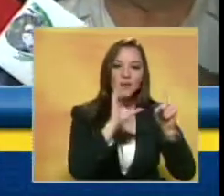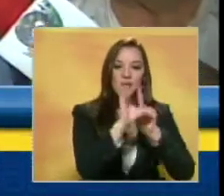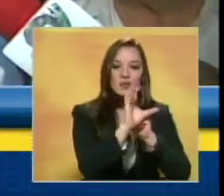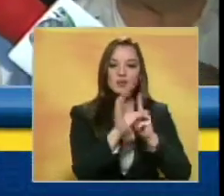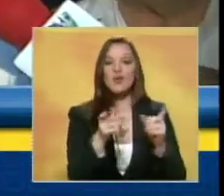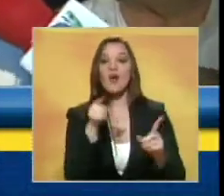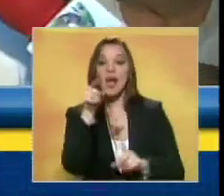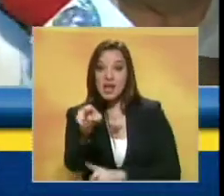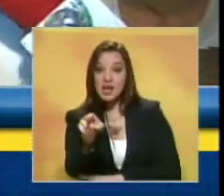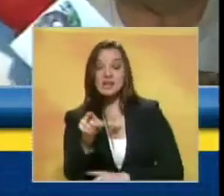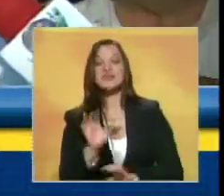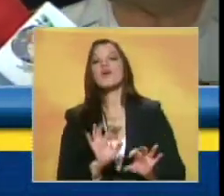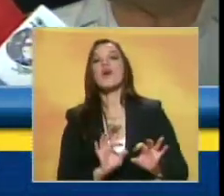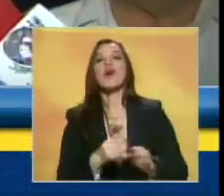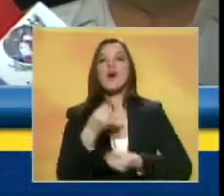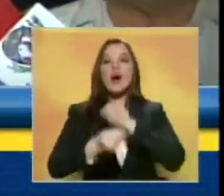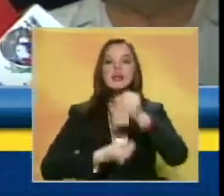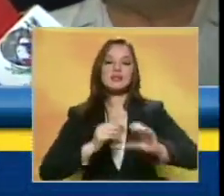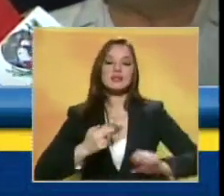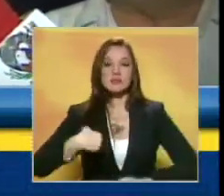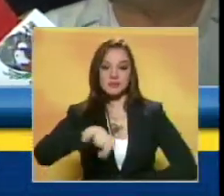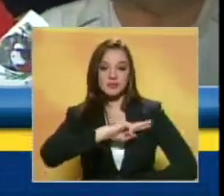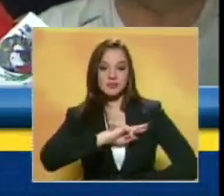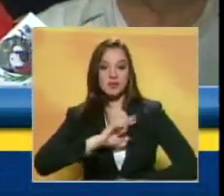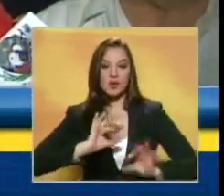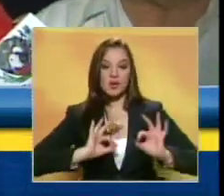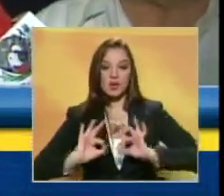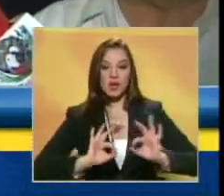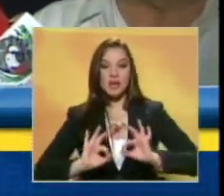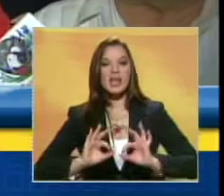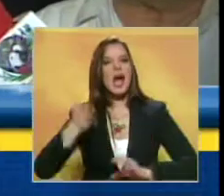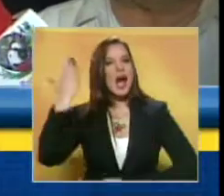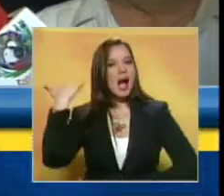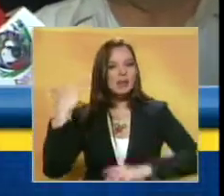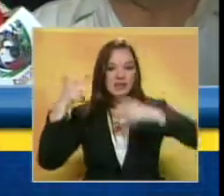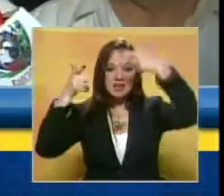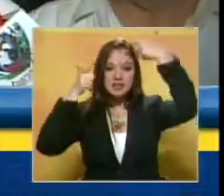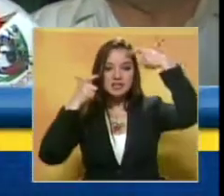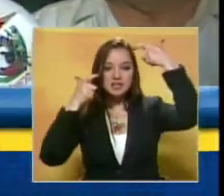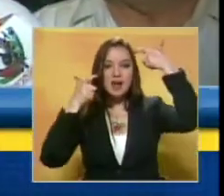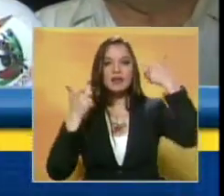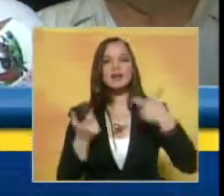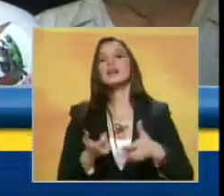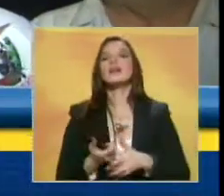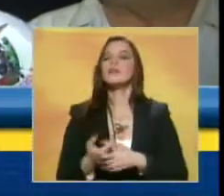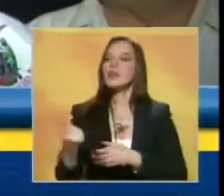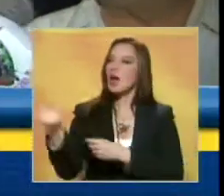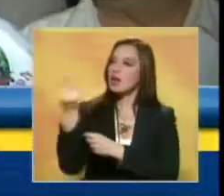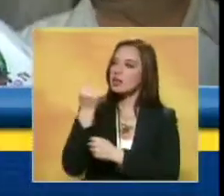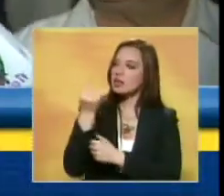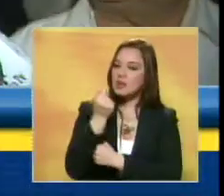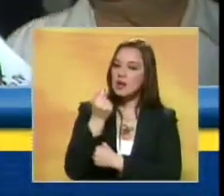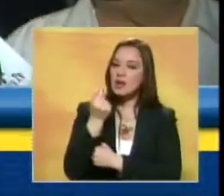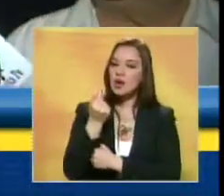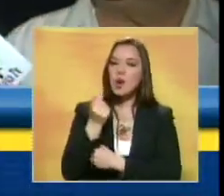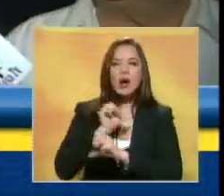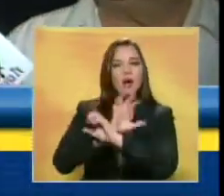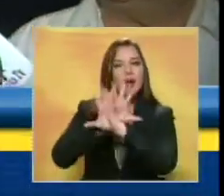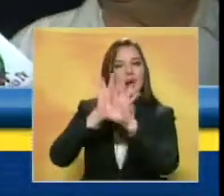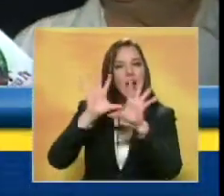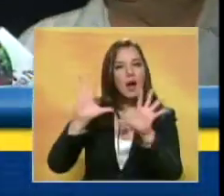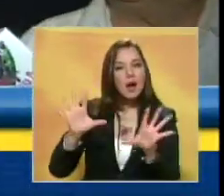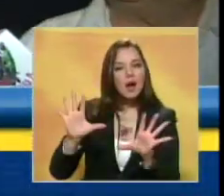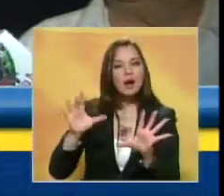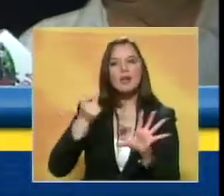nuestro teatro, y el comandante Hugo Chávez nos dijo muy claramente